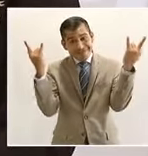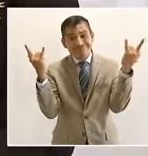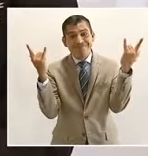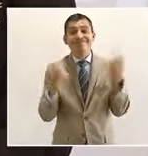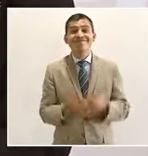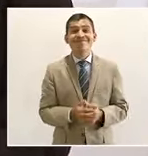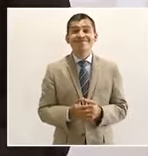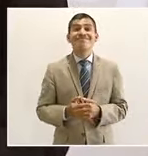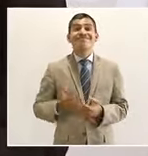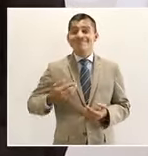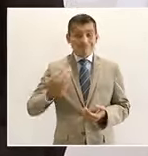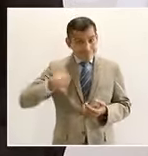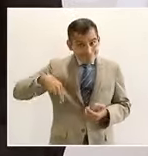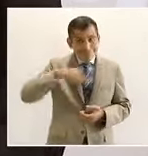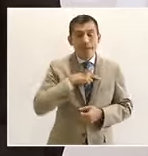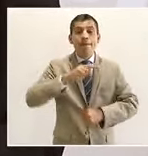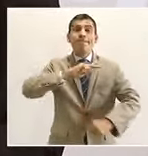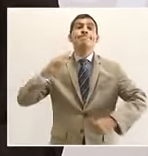nuestro país